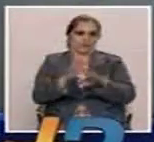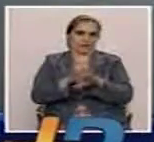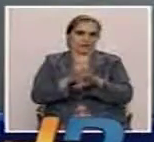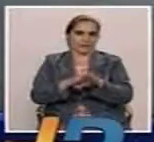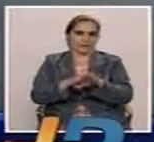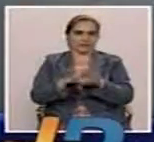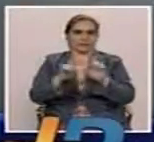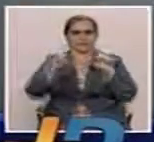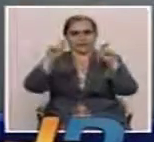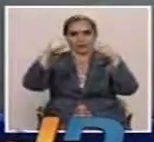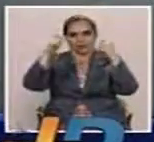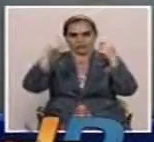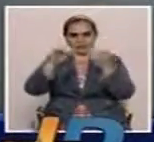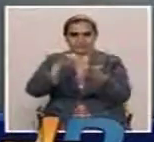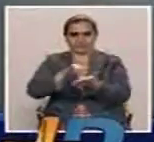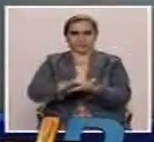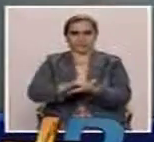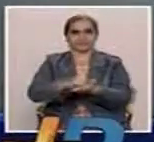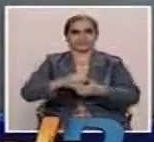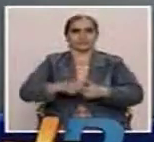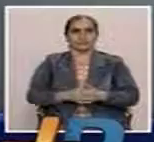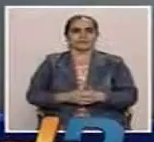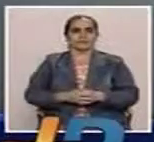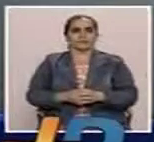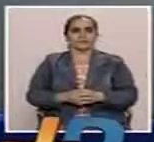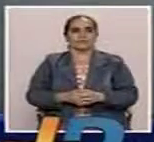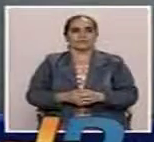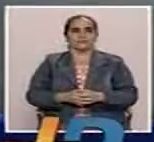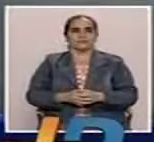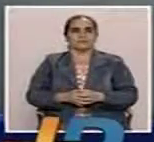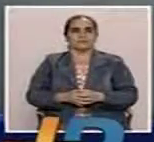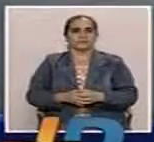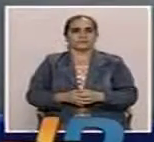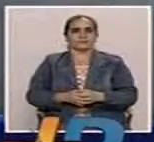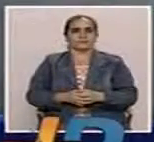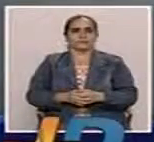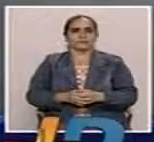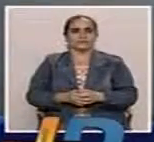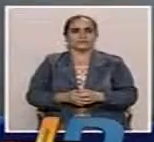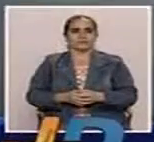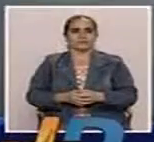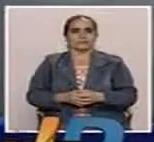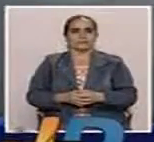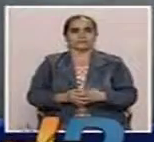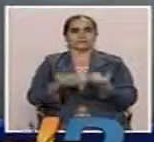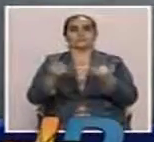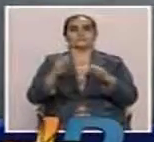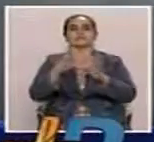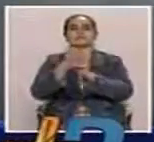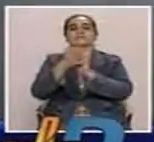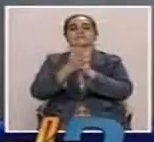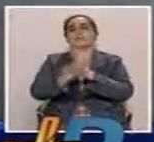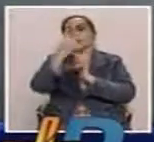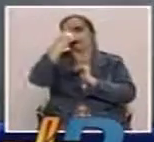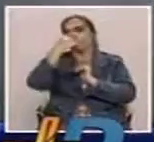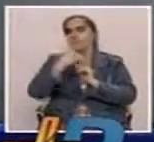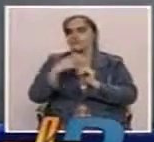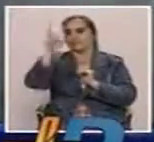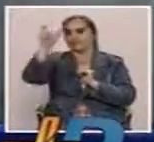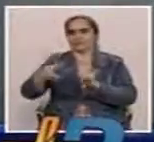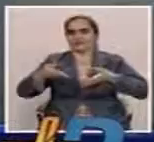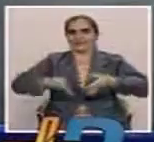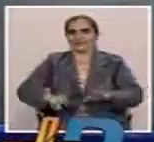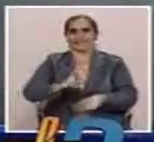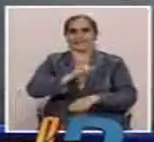en el 6, 55, 55, 76. Calma tu sed con agua 76 y el perfil de un caleño, de